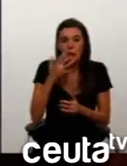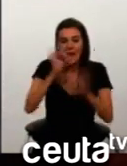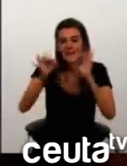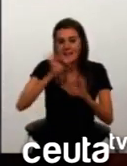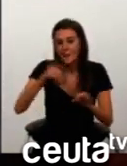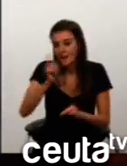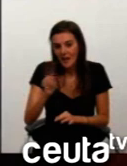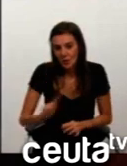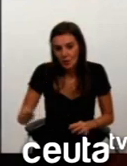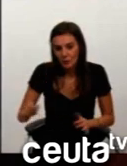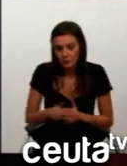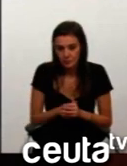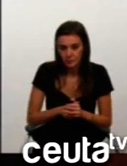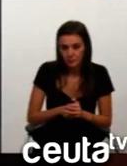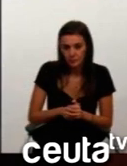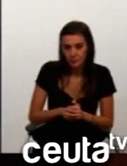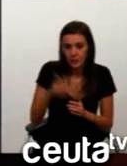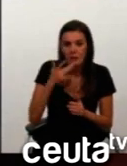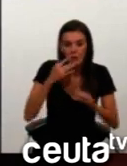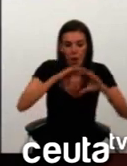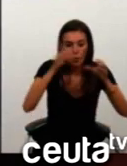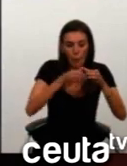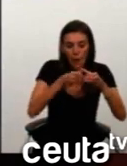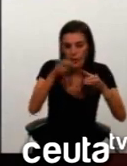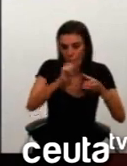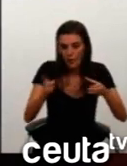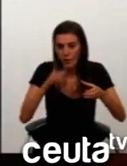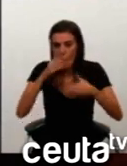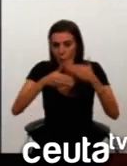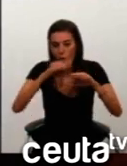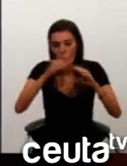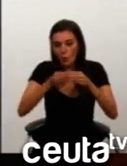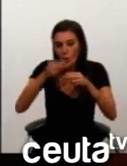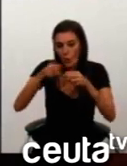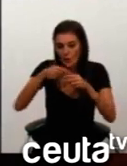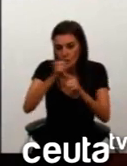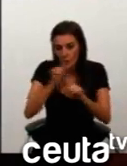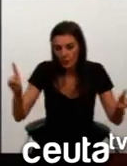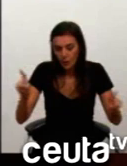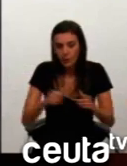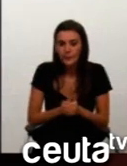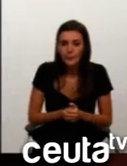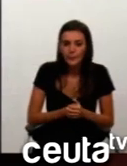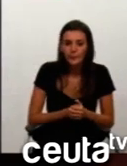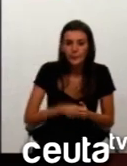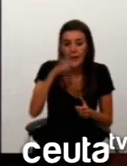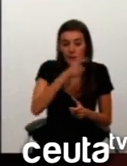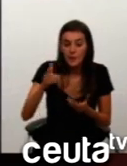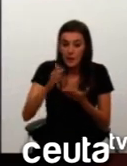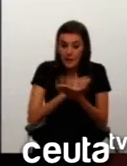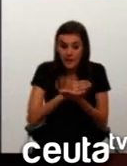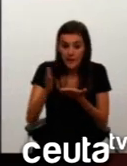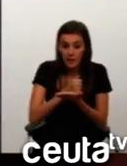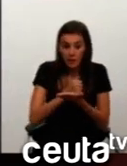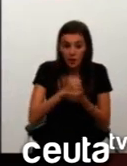Asamblea, no por parte de la corporación y muchísimo menos por parte de los grupos políticos. Y el que va a salir beneficiado de